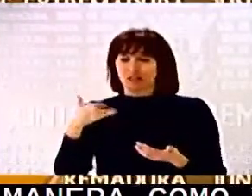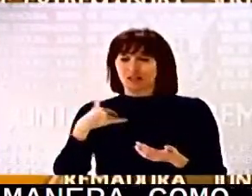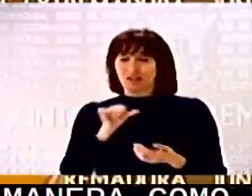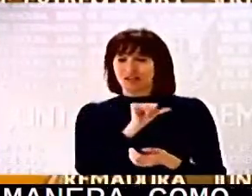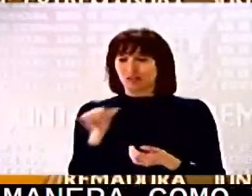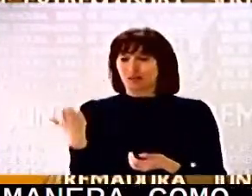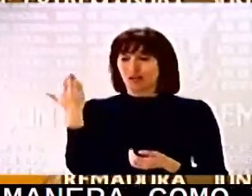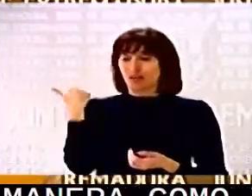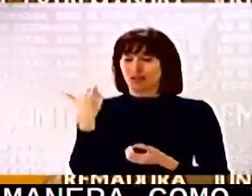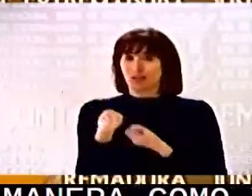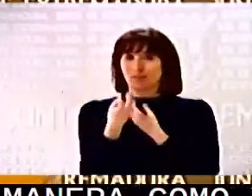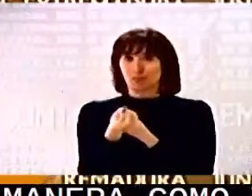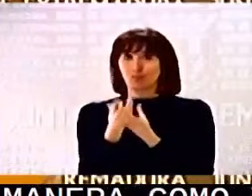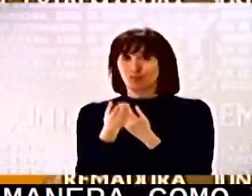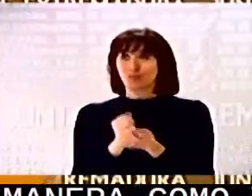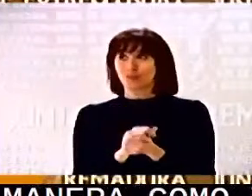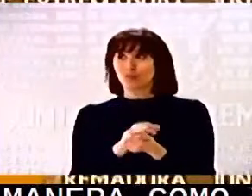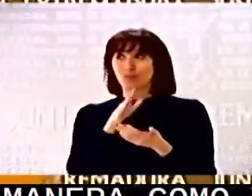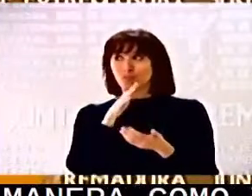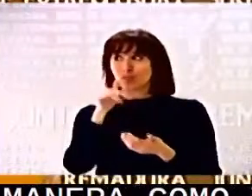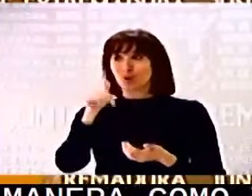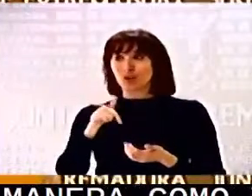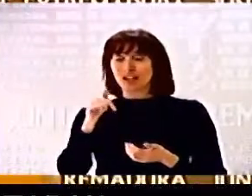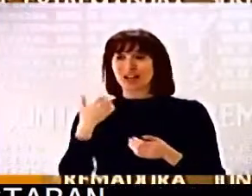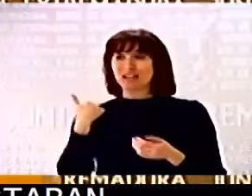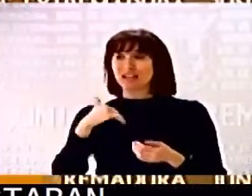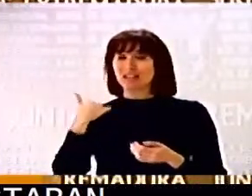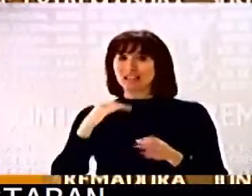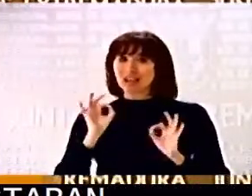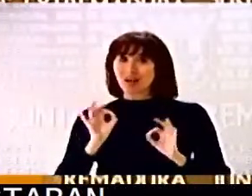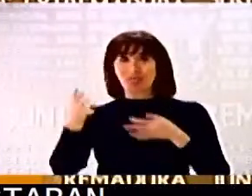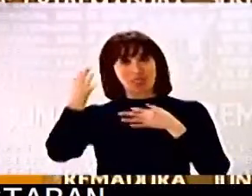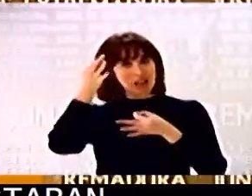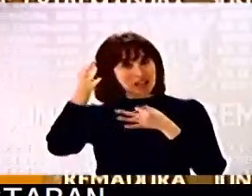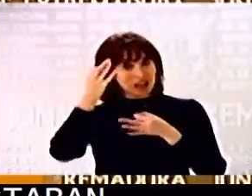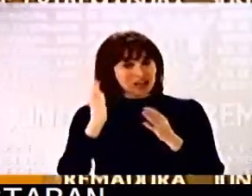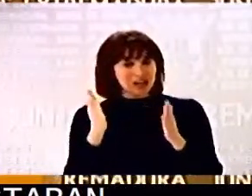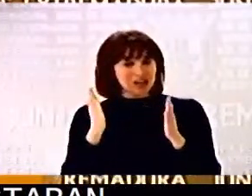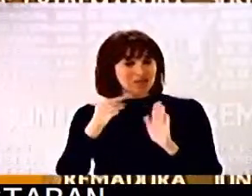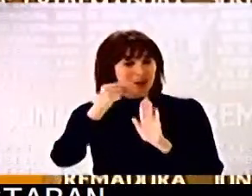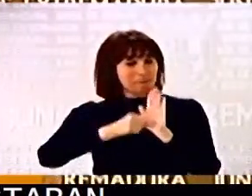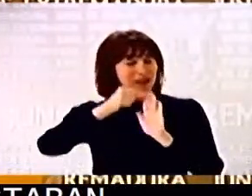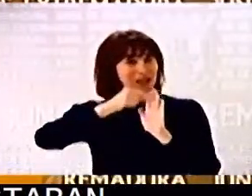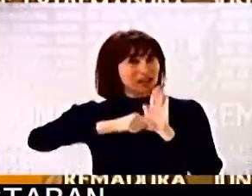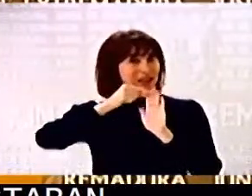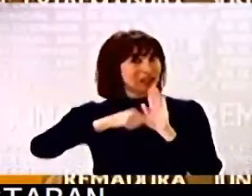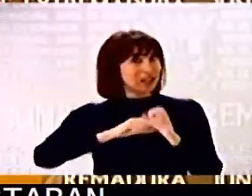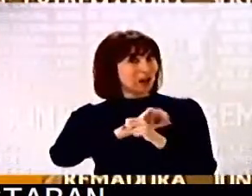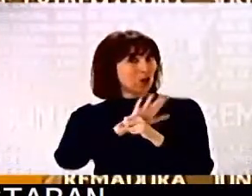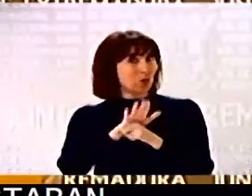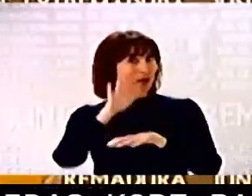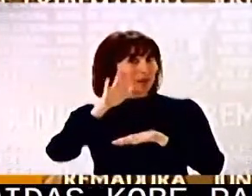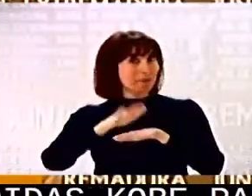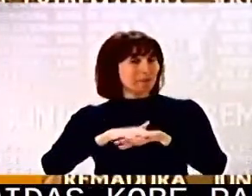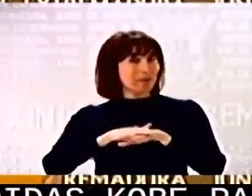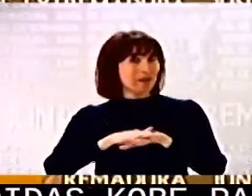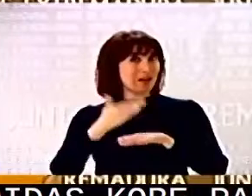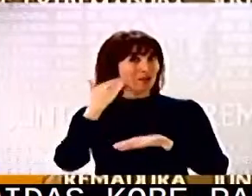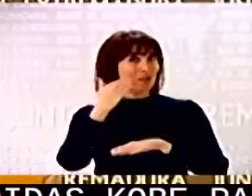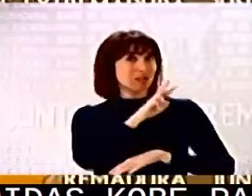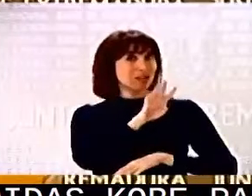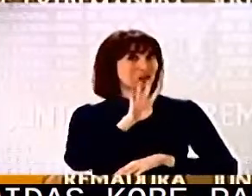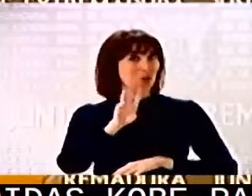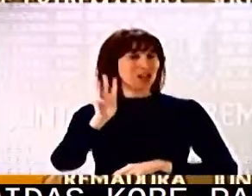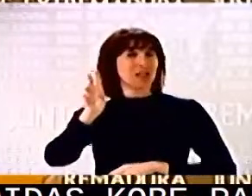semana pasada, aunque no estaban establecidos los pormenores de las medidas COVID para los días 24 y